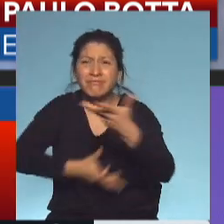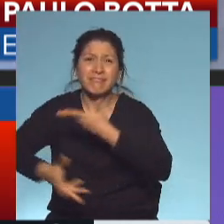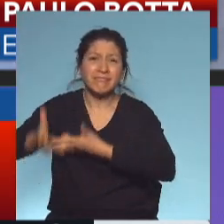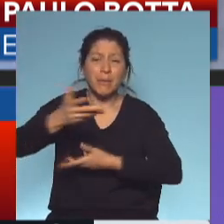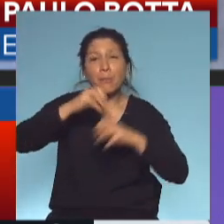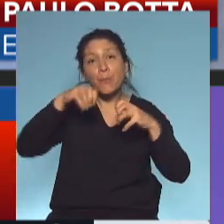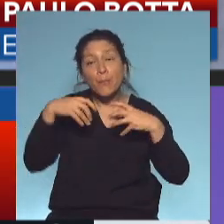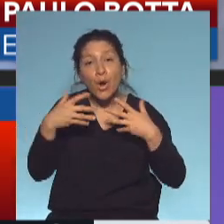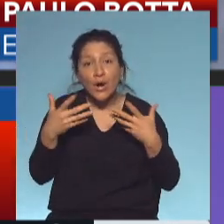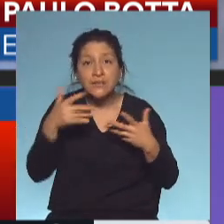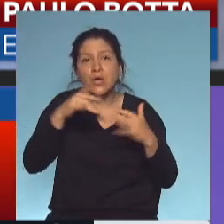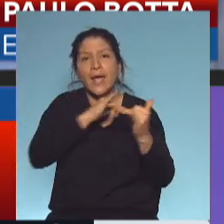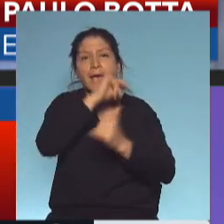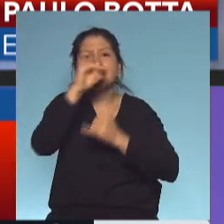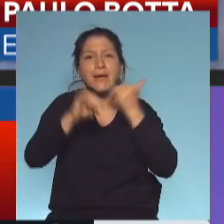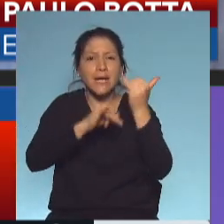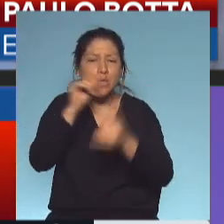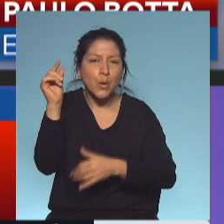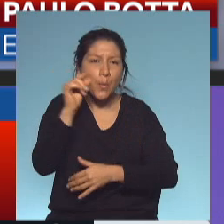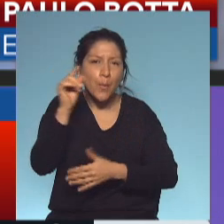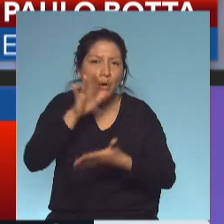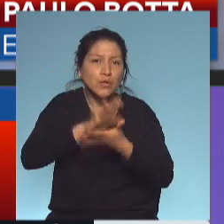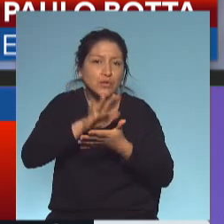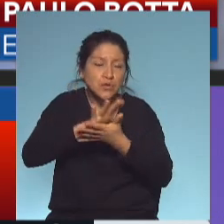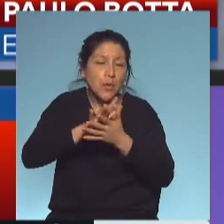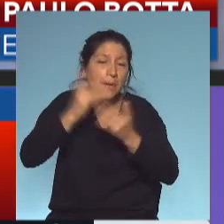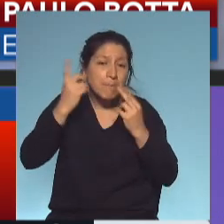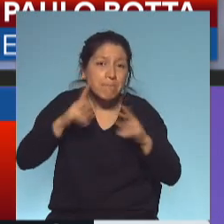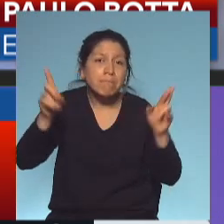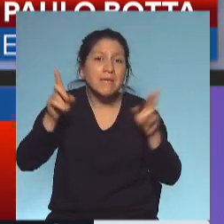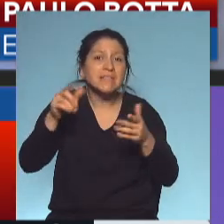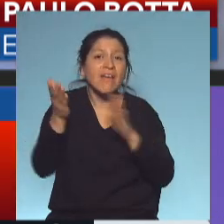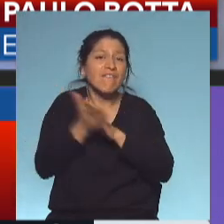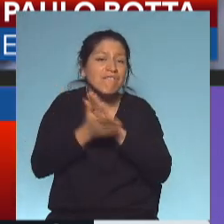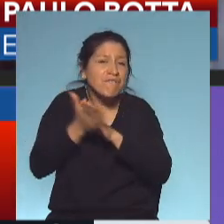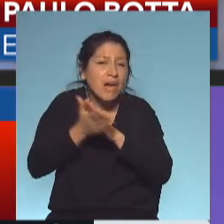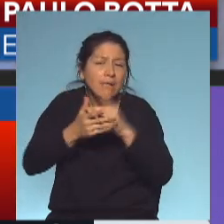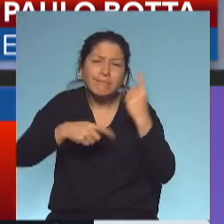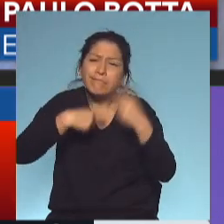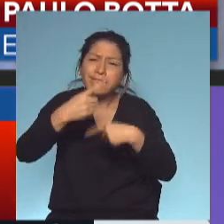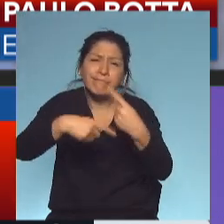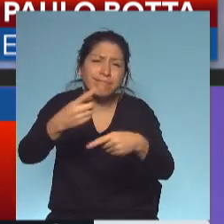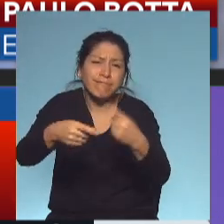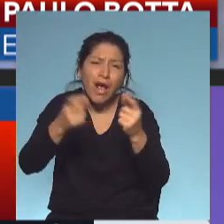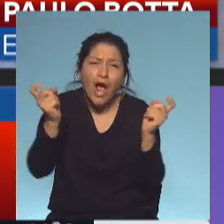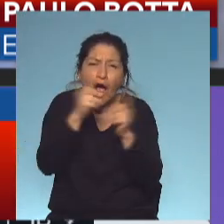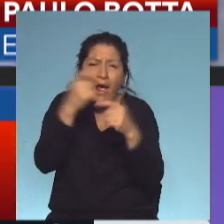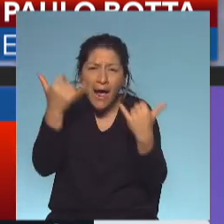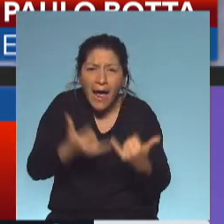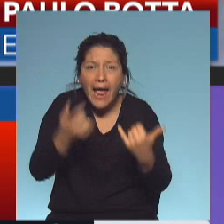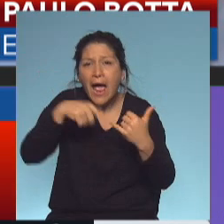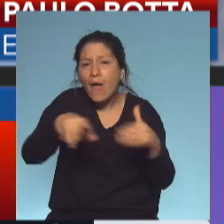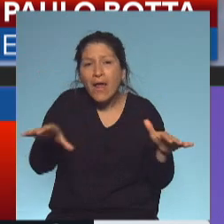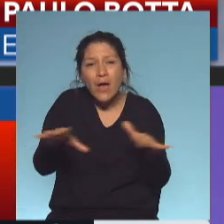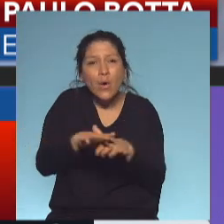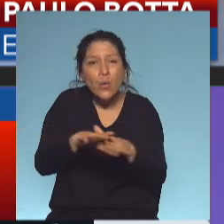hace que, digamos, eso explica por qué, a pesar de que las bases del conflicto siempre han existido, ahora justamente